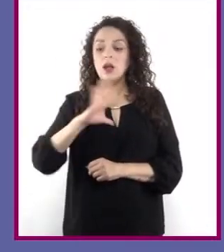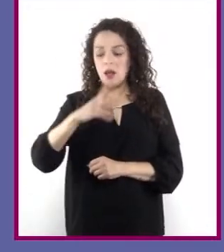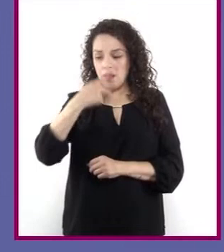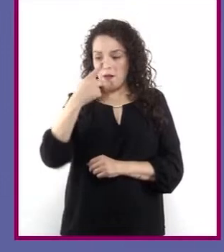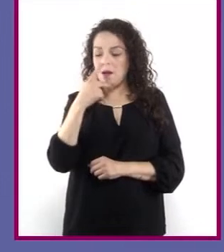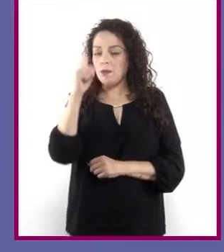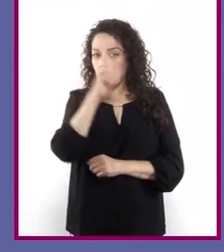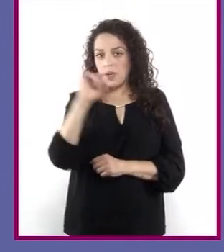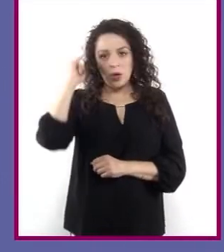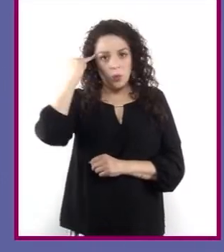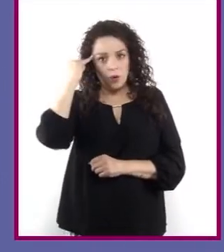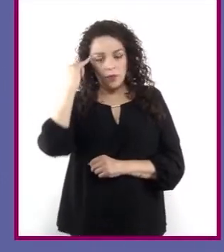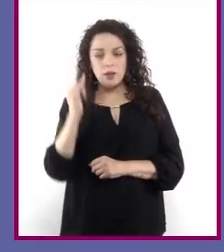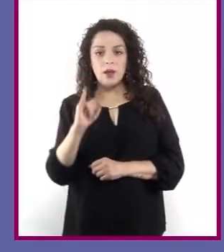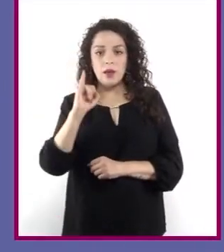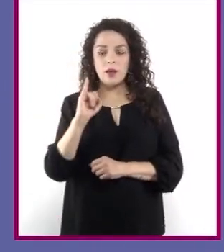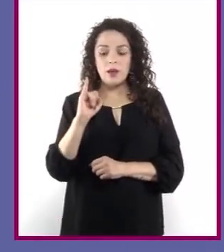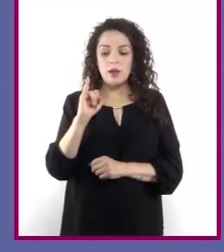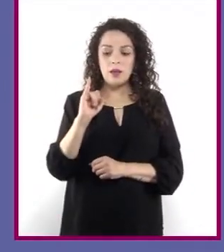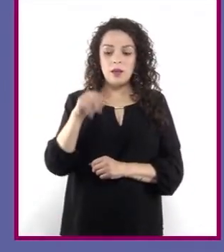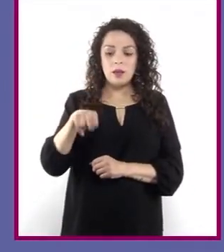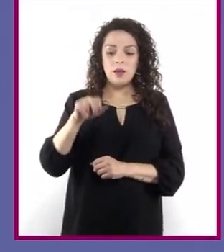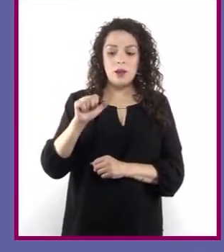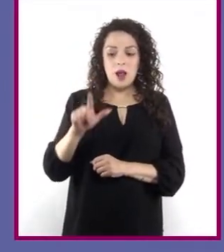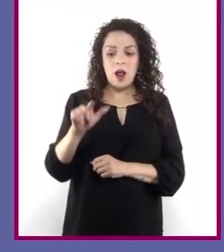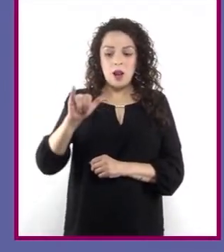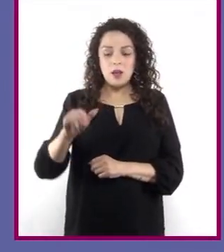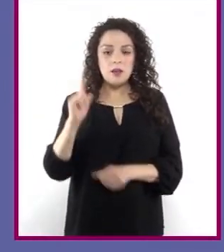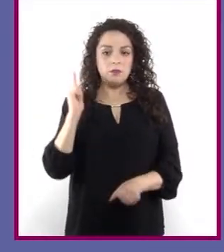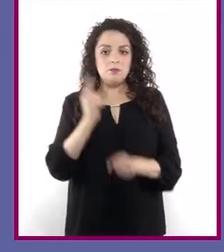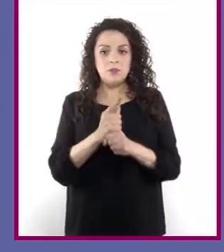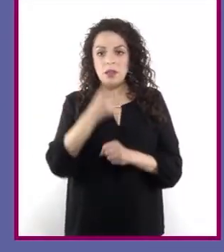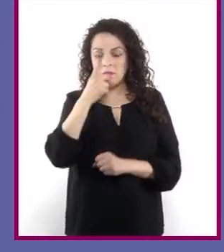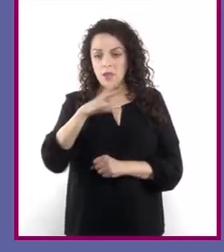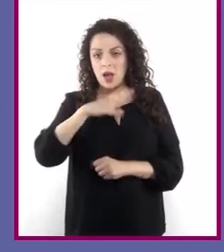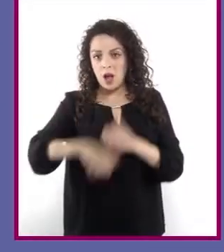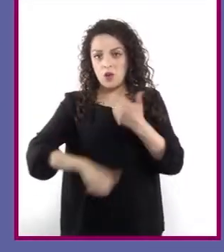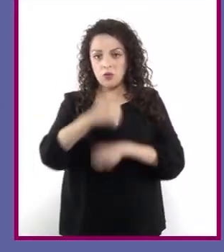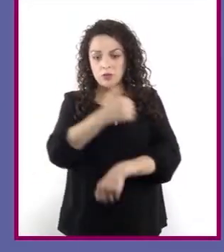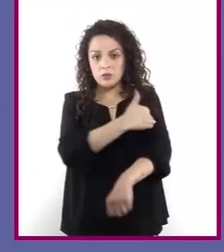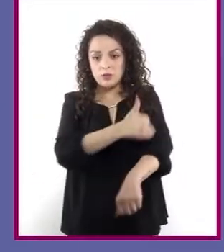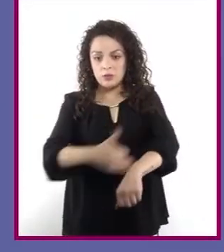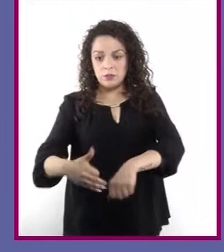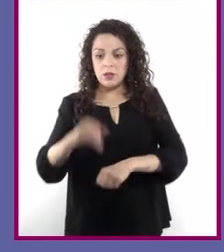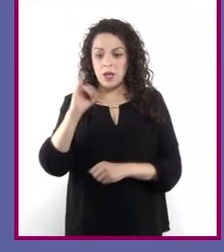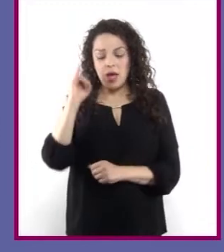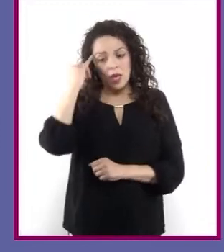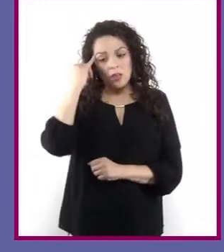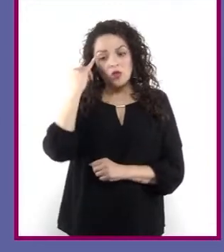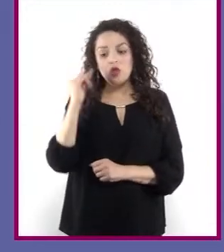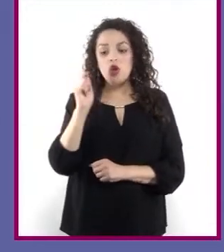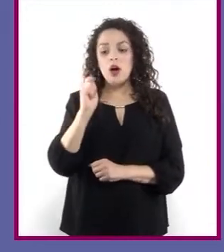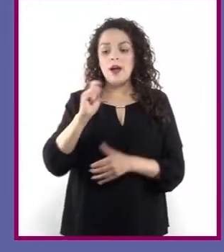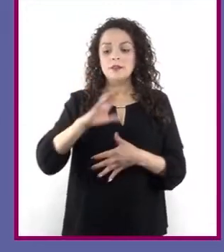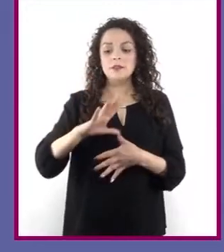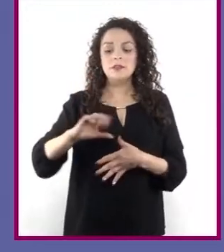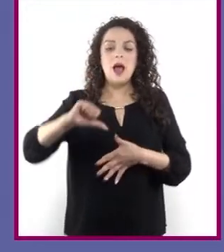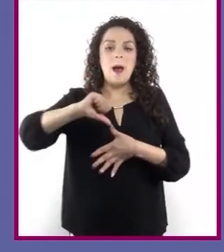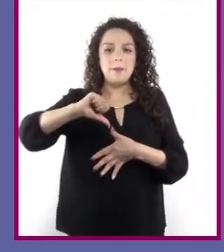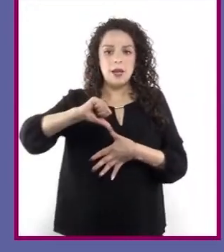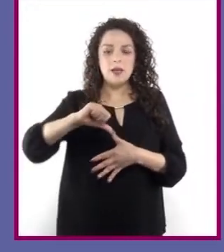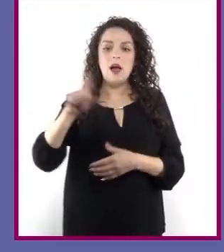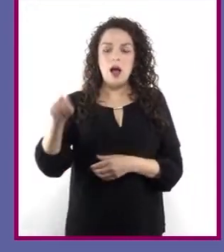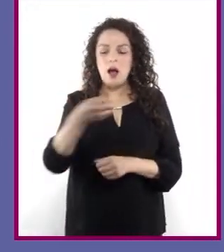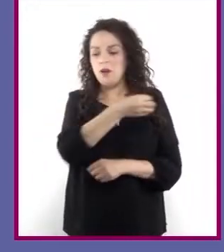El Instituto Nacional de las Lenguas Indígenas INALI identifica 11 familias indoamericanas, es decir, que han sido